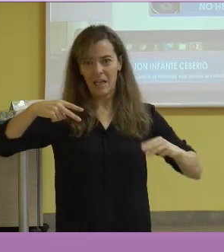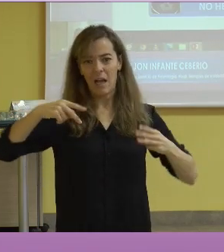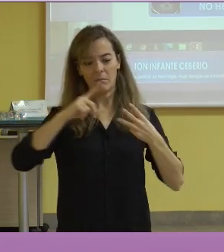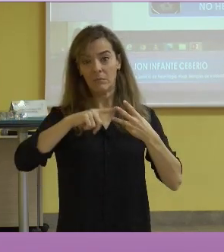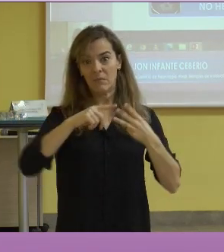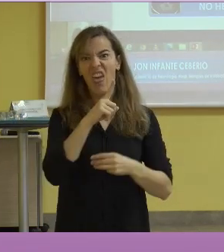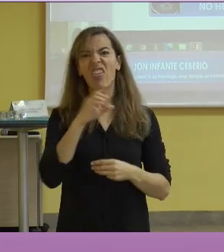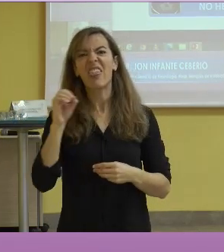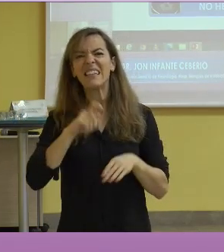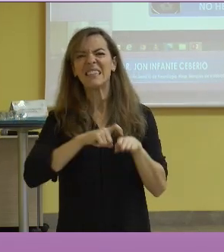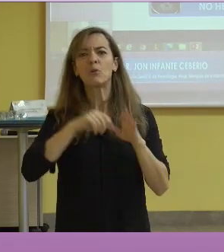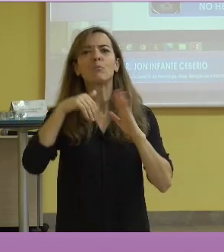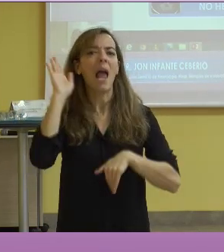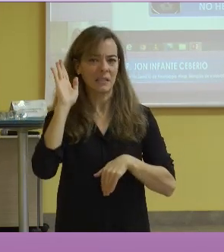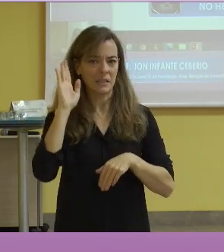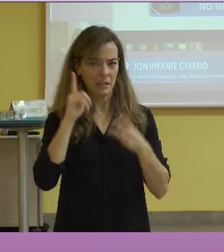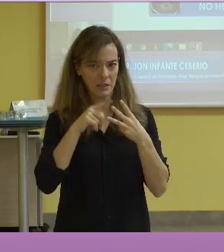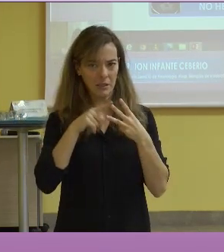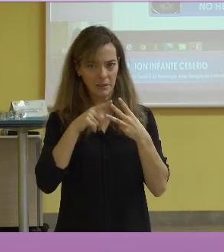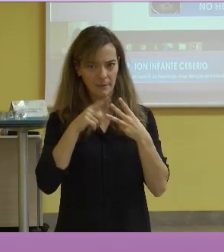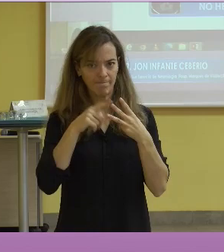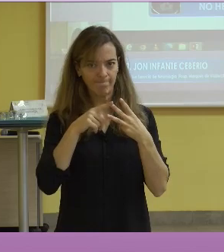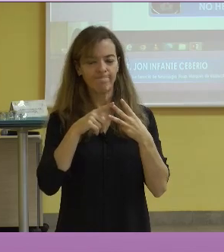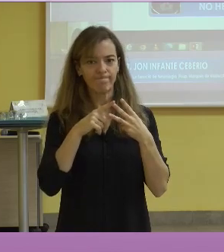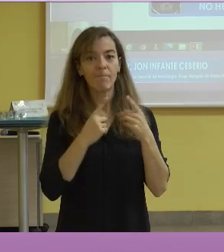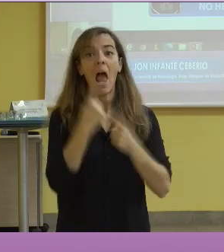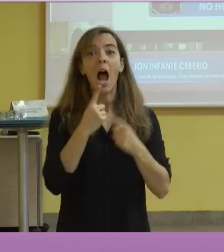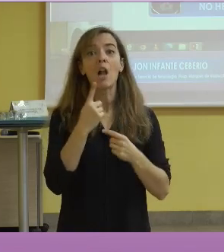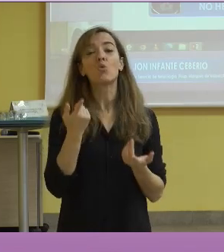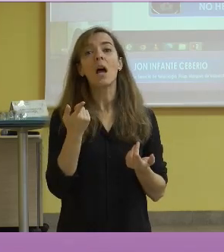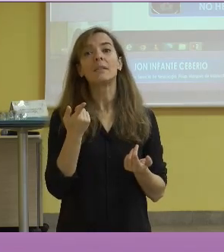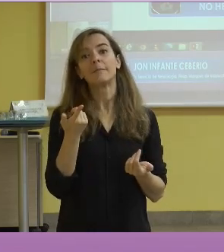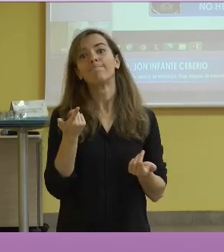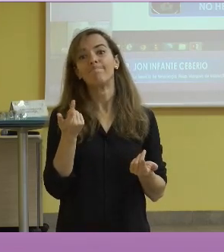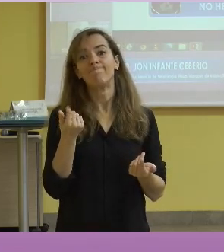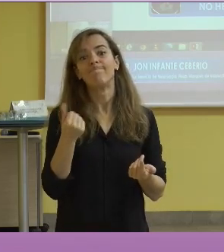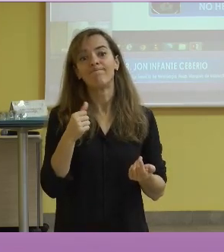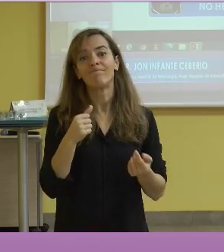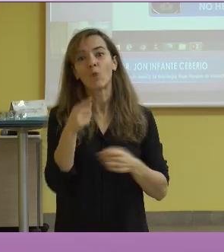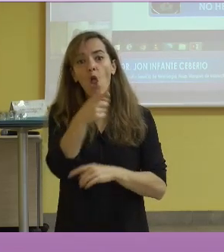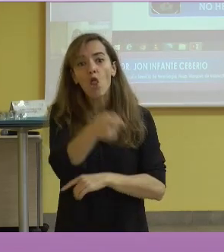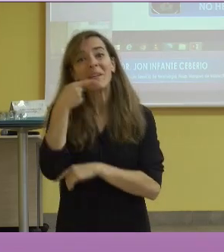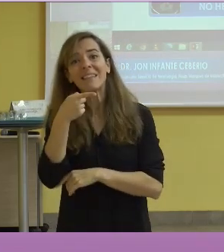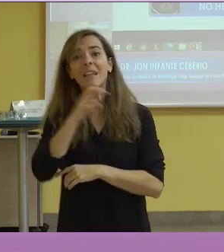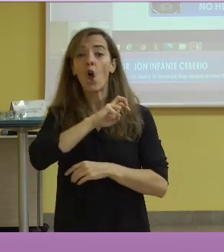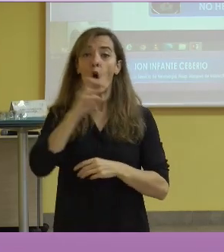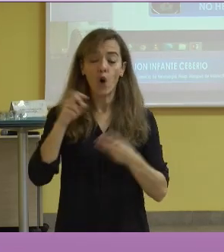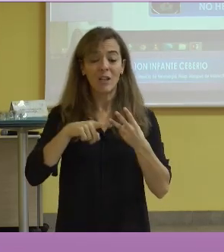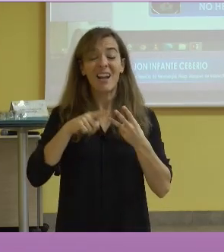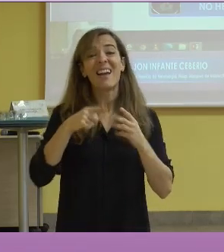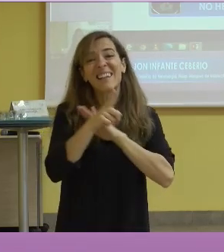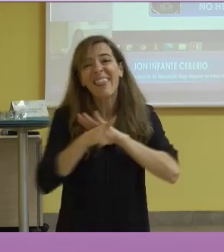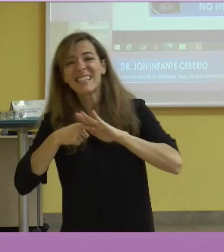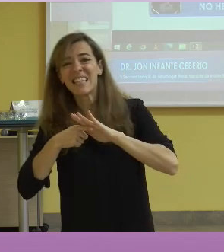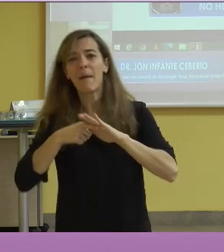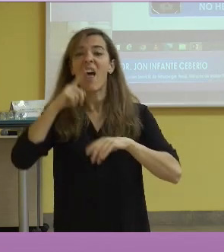100 tipos de ataxias genéticas. Algunas son autosómico dominantes, otras son autosómico recesivas, es decir, tienen distintos